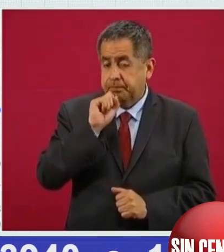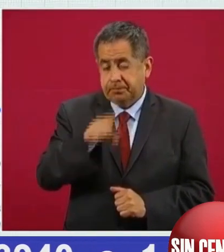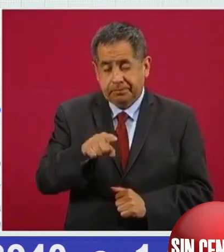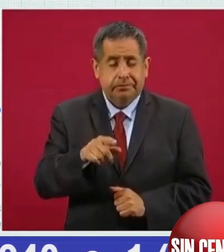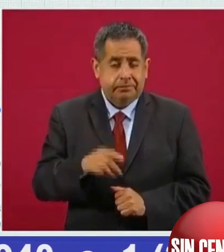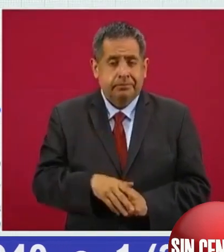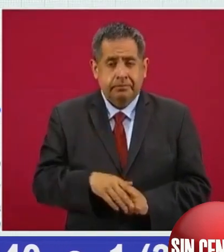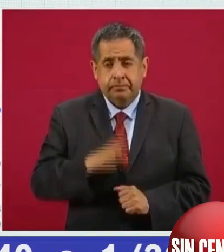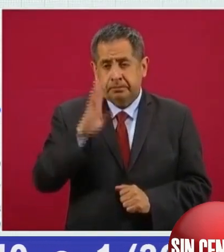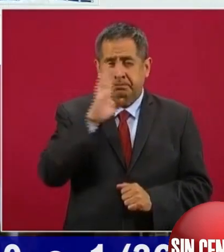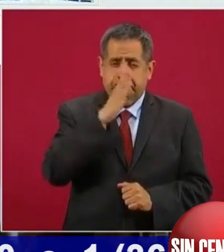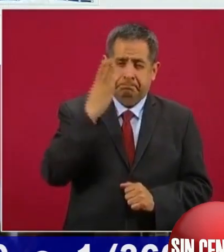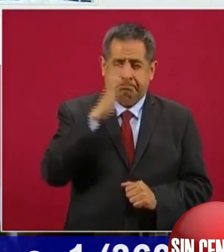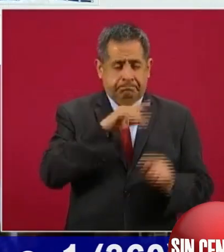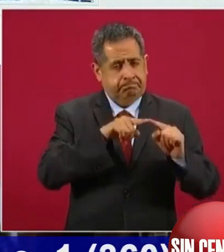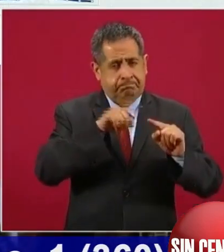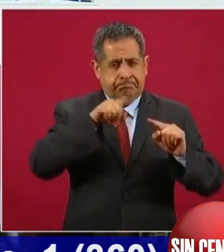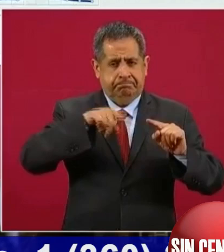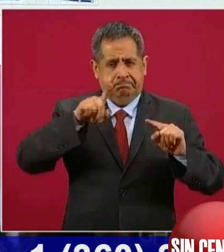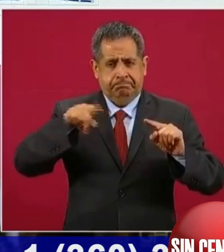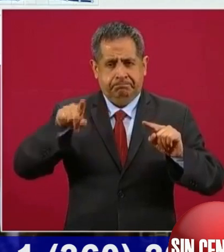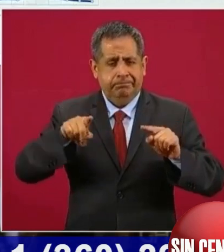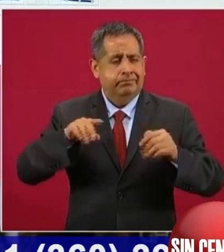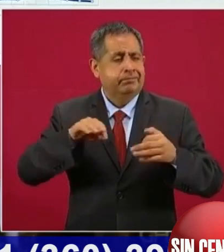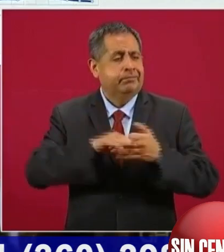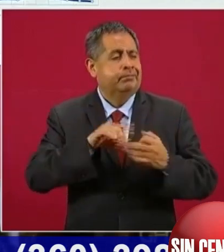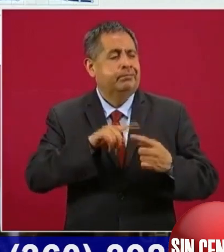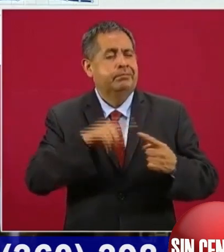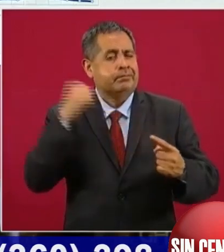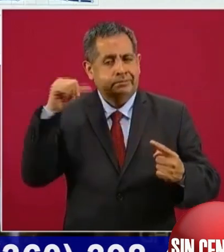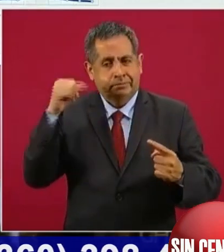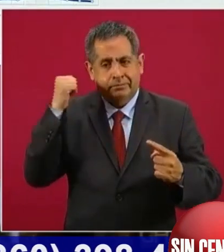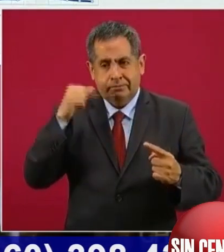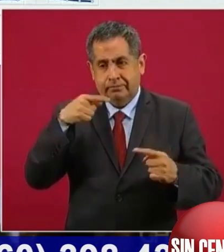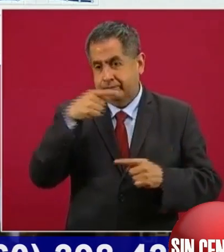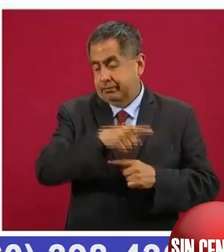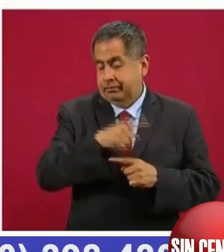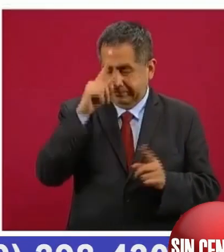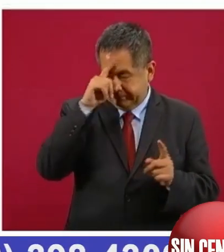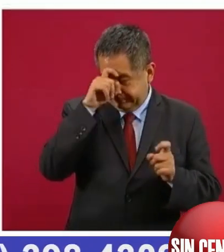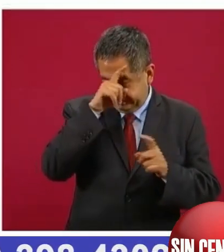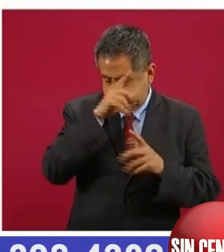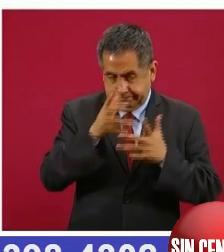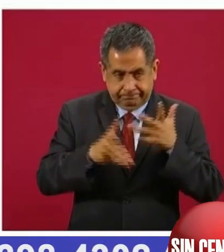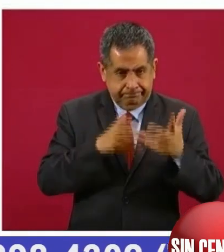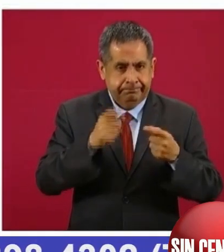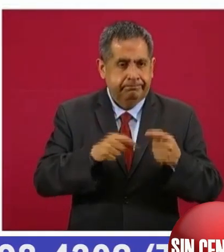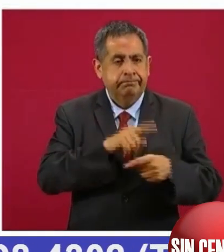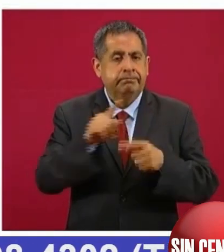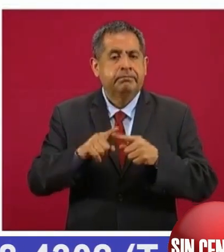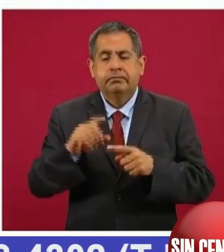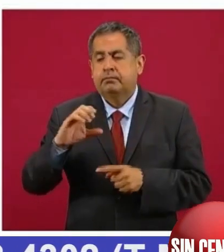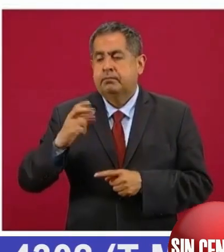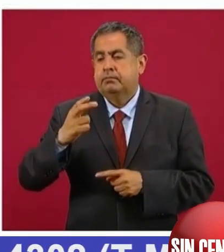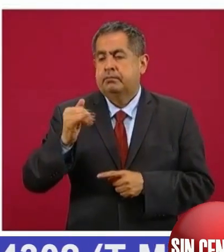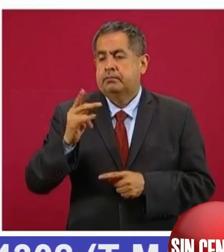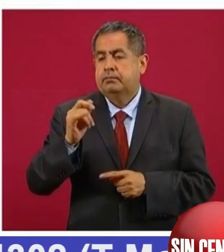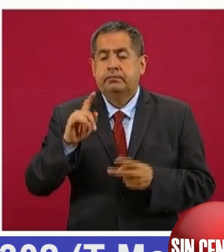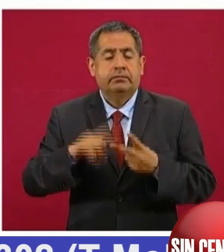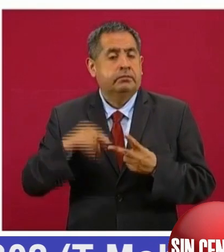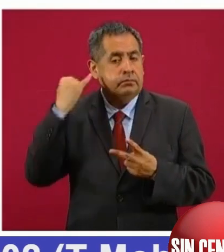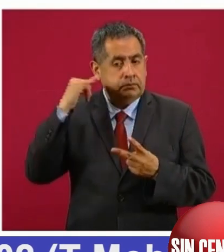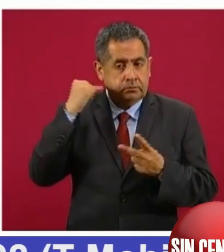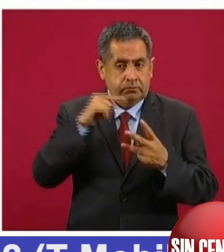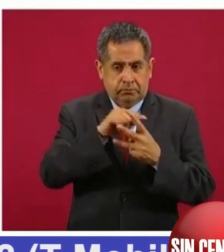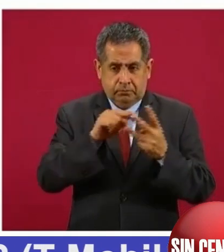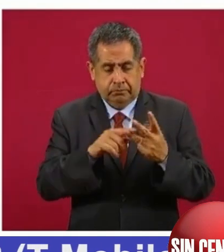importante variación, principalmente a expensas de la zona de Acapulco, que es la de más difícil control, después está Chilpancingo e Iguala, pero en